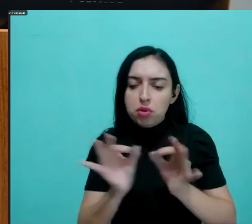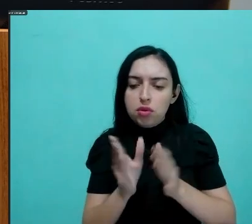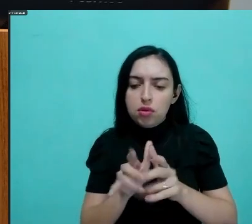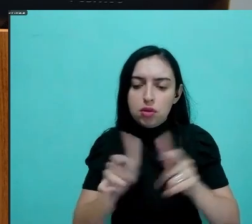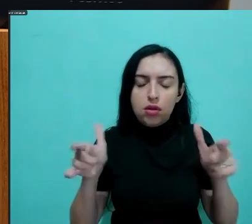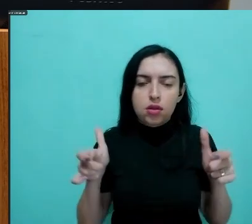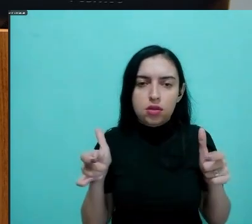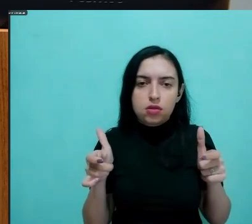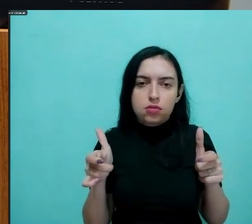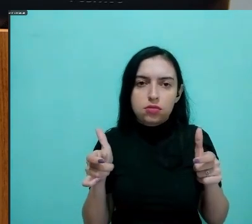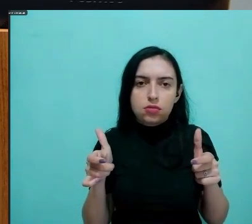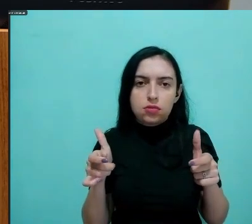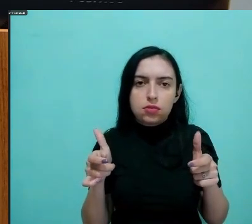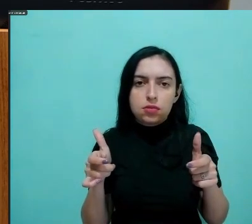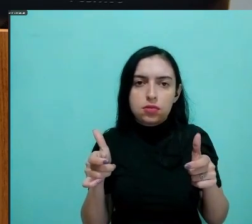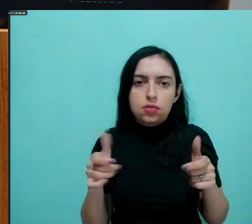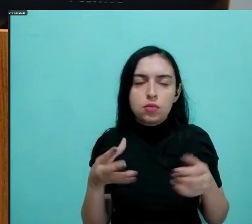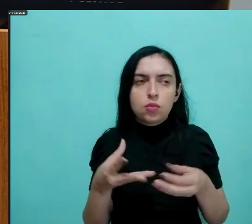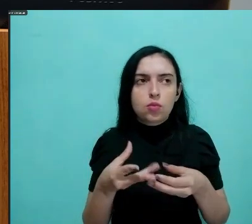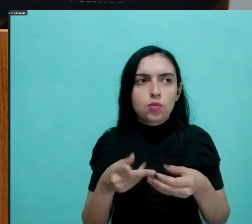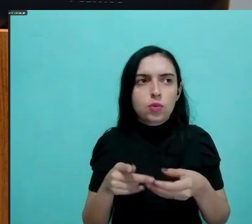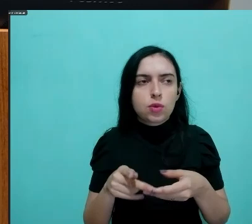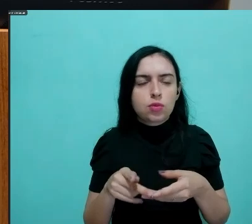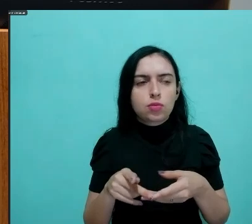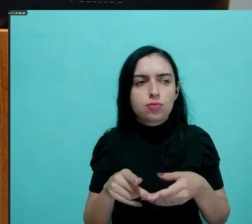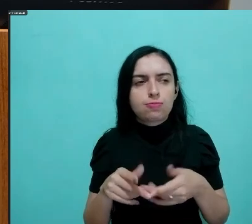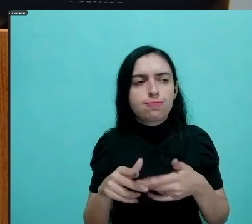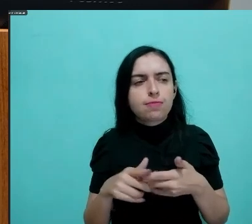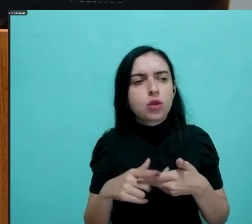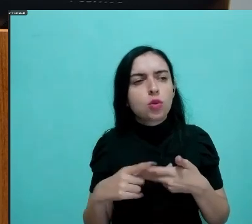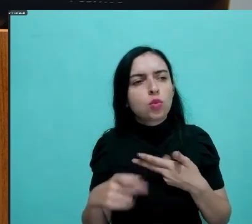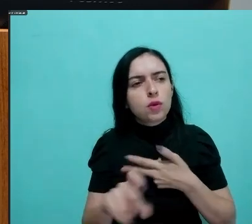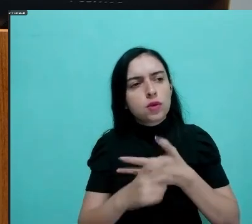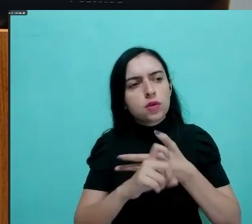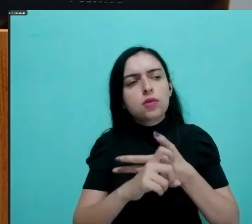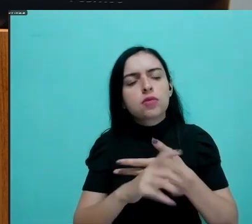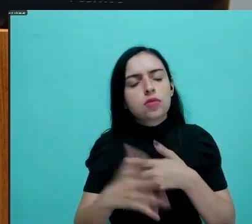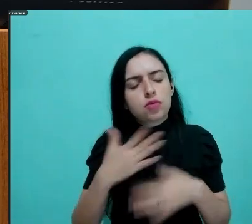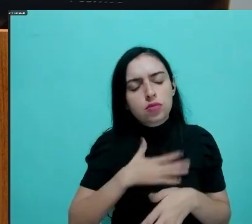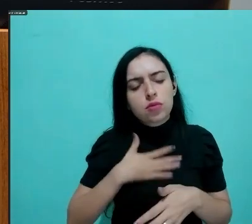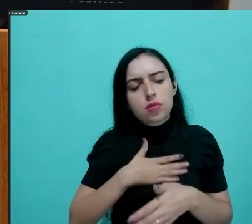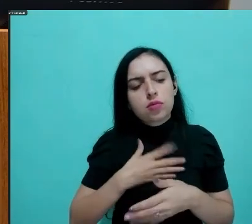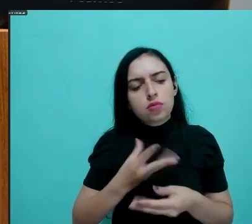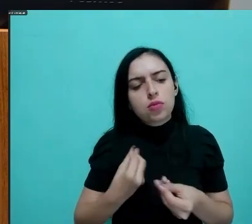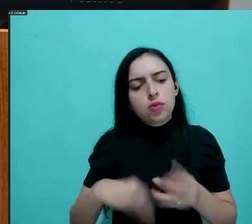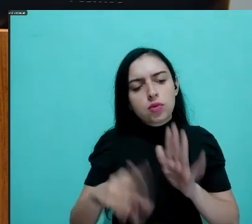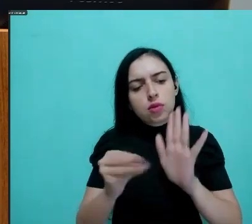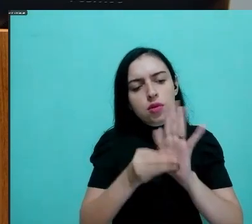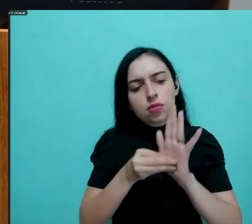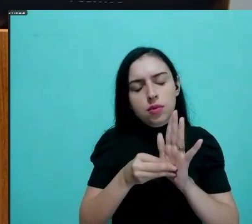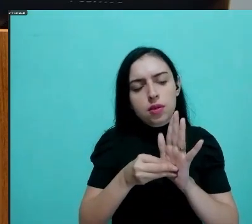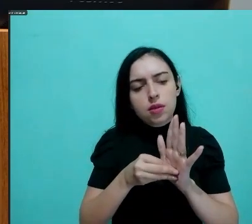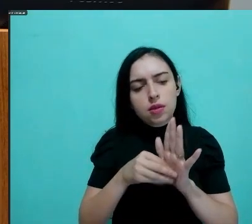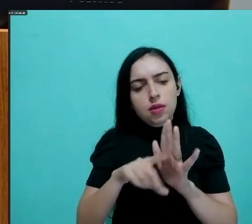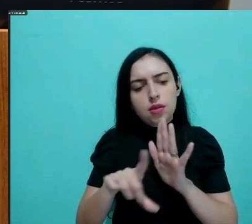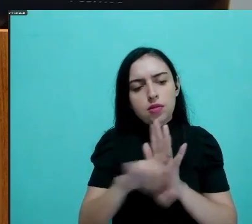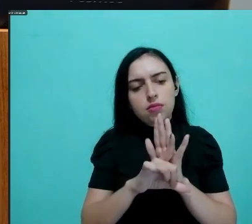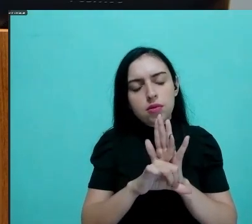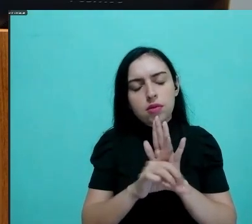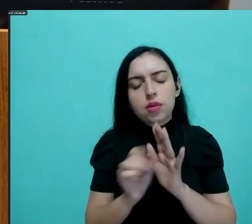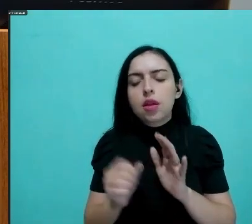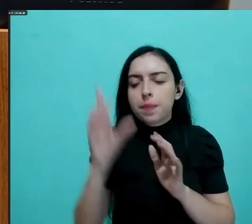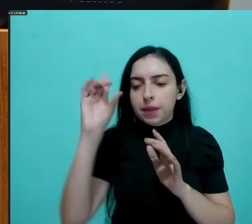el Ejecutivo fue muy satisfecho de que unas de las enmiendas de la derecha